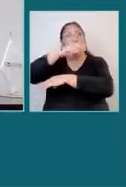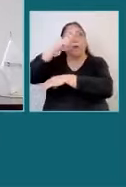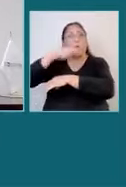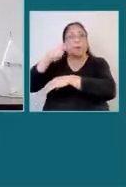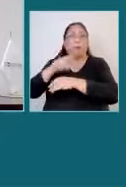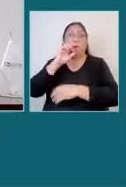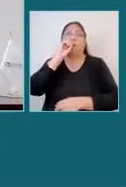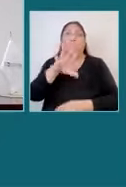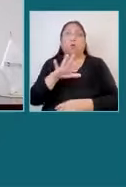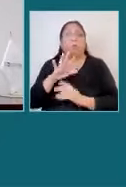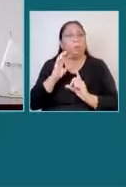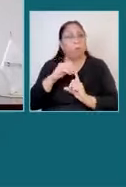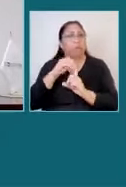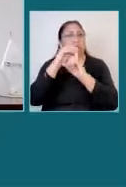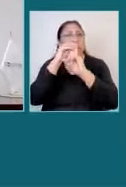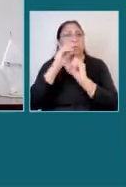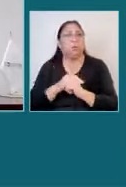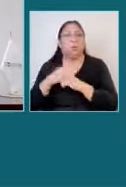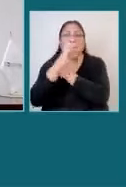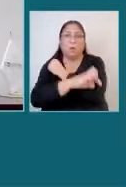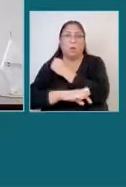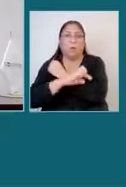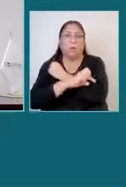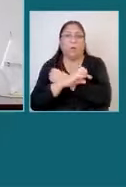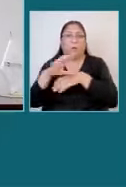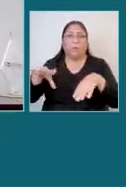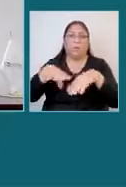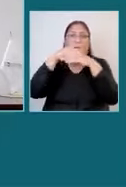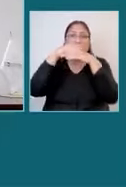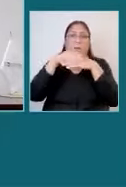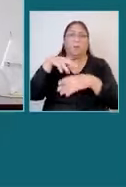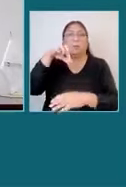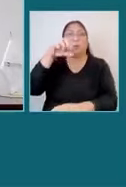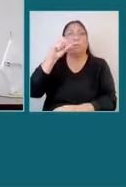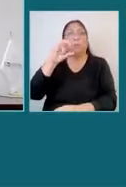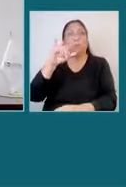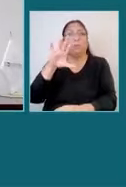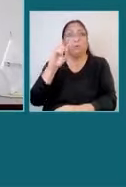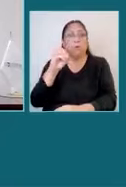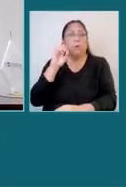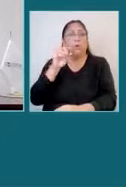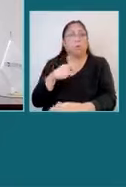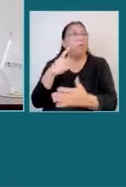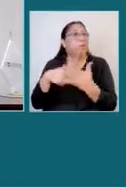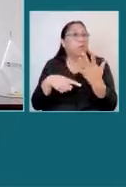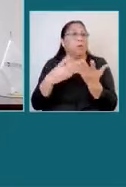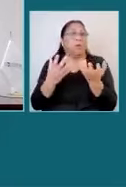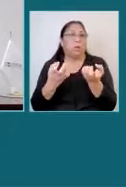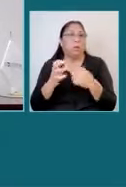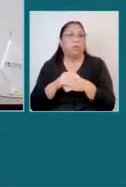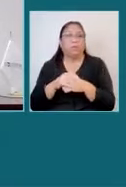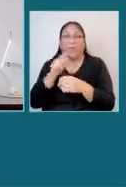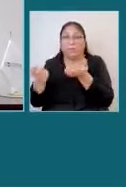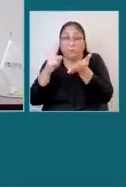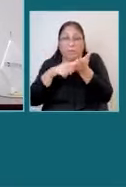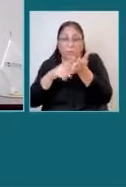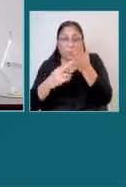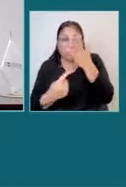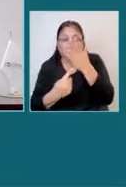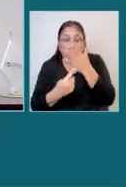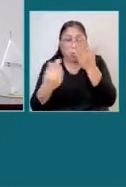dije, principalmente en los países de la Alianza del Pacífico. También lo que buscamos es que las startups en las que